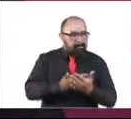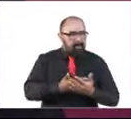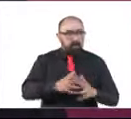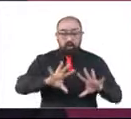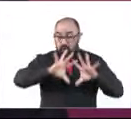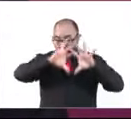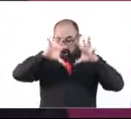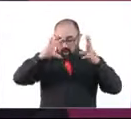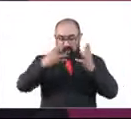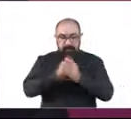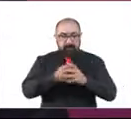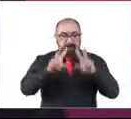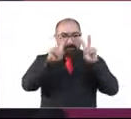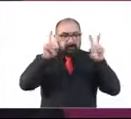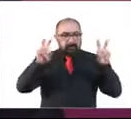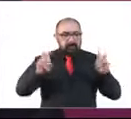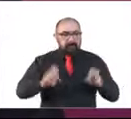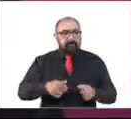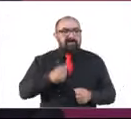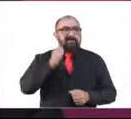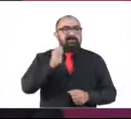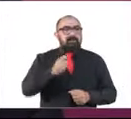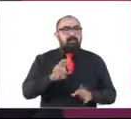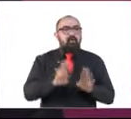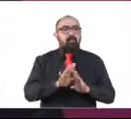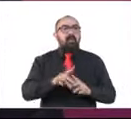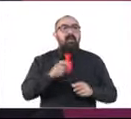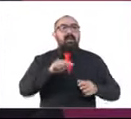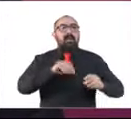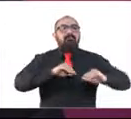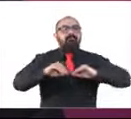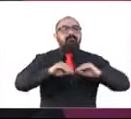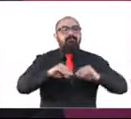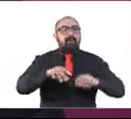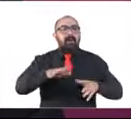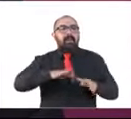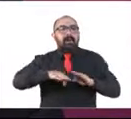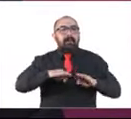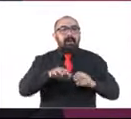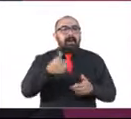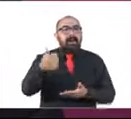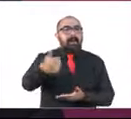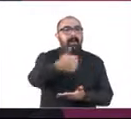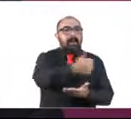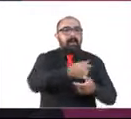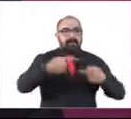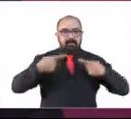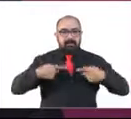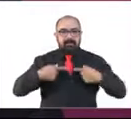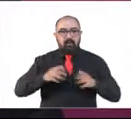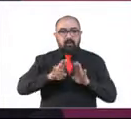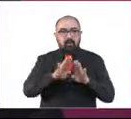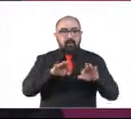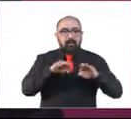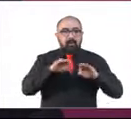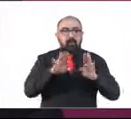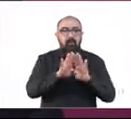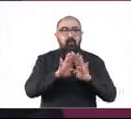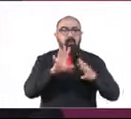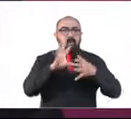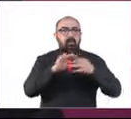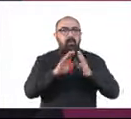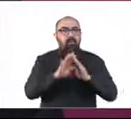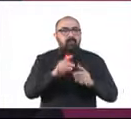los temas de la actividad en nuestro país. Incluso tiene que ver en la manera como somos, con